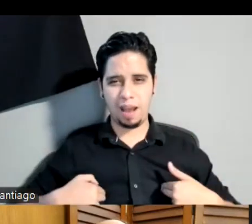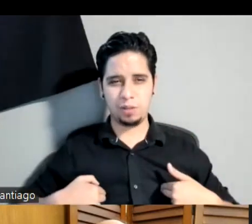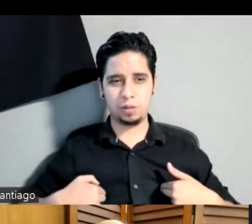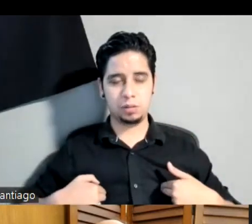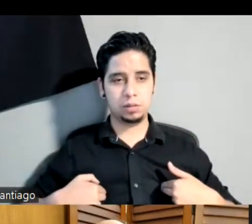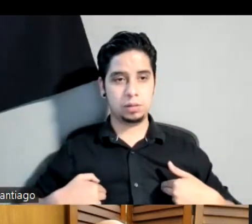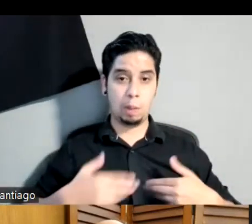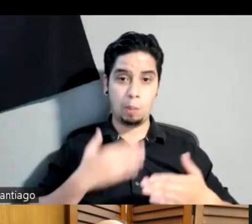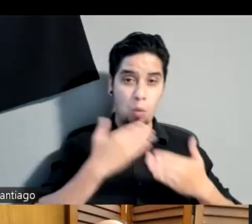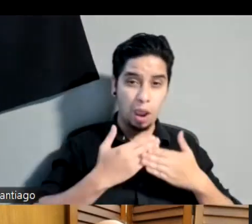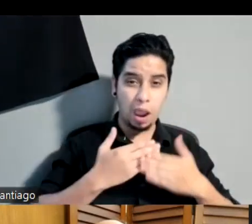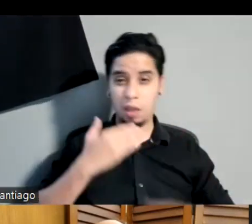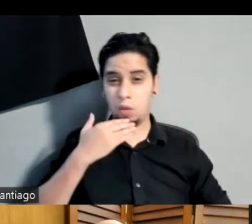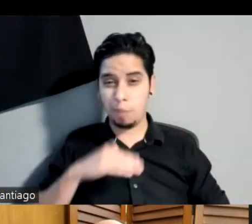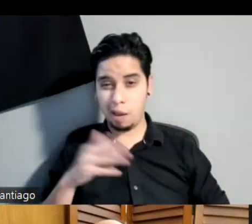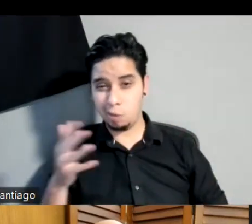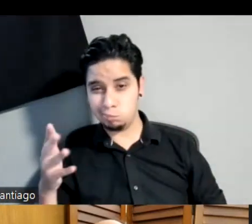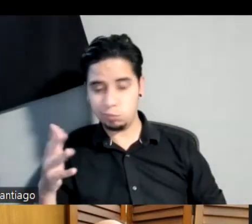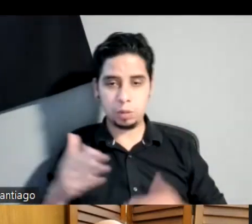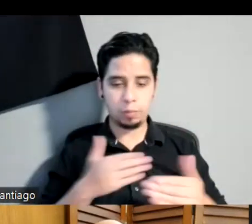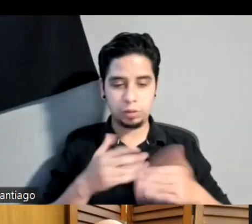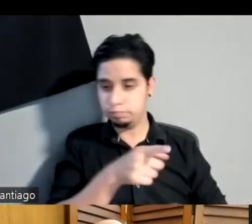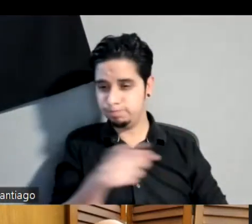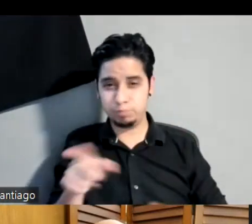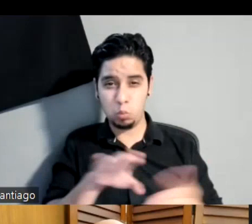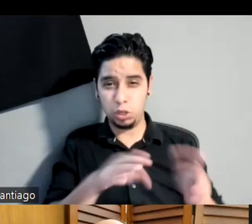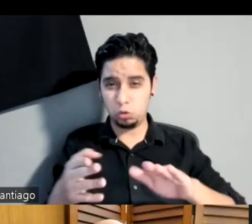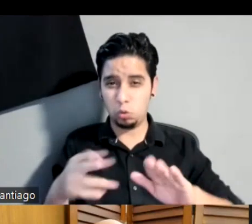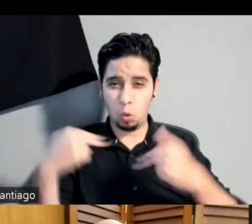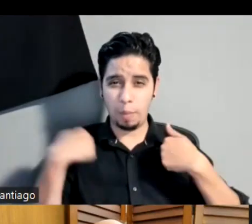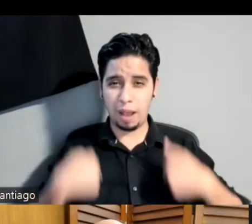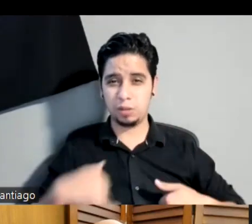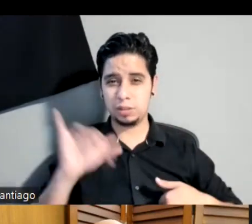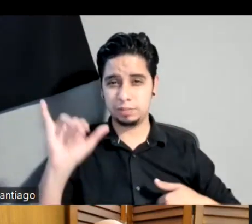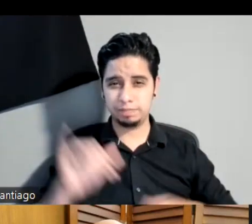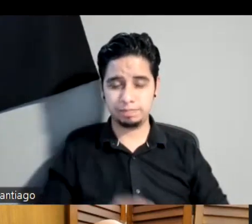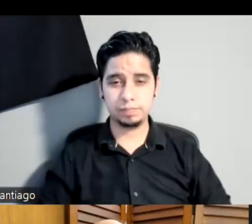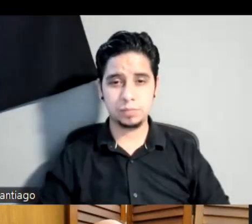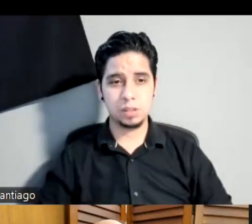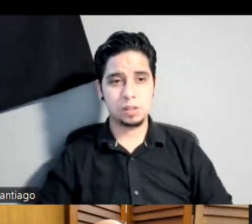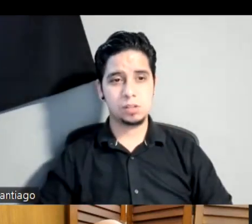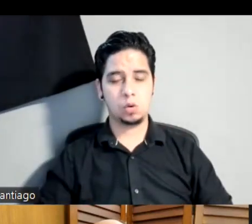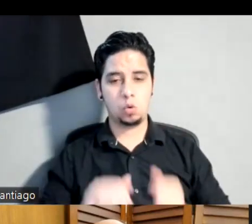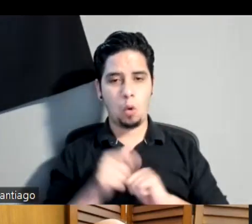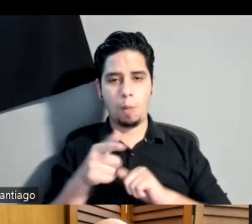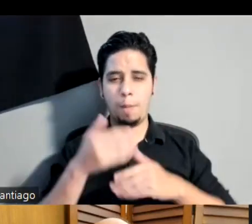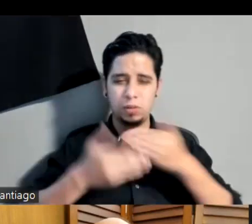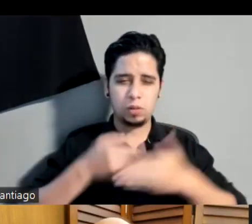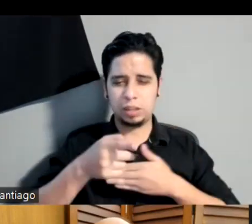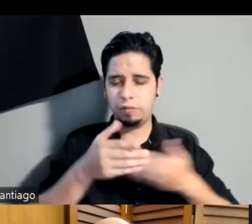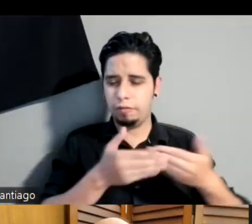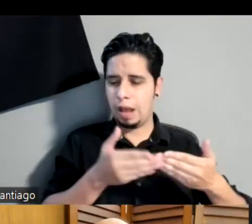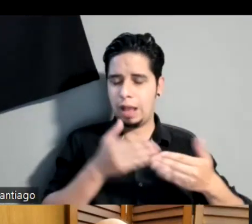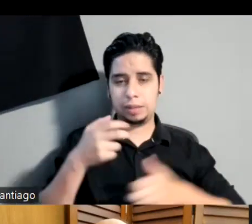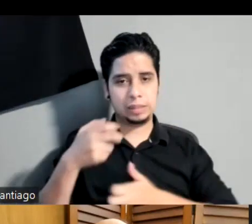buenos, malos, irregulares, no importa. Pero, sí. ¿Cómo se te hizo eso? ¿O fácil, difícil? ¿Cómo